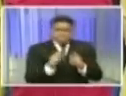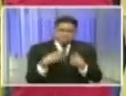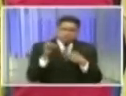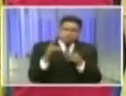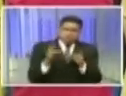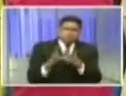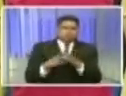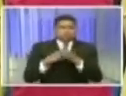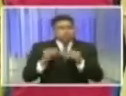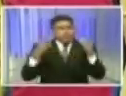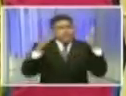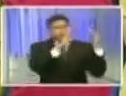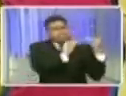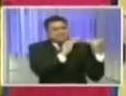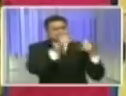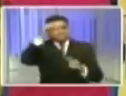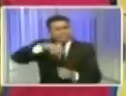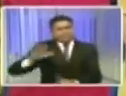para esta patria.